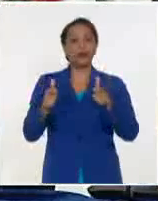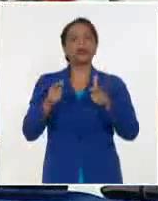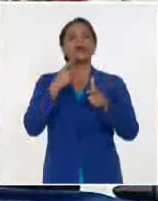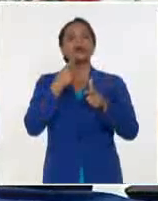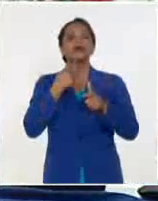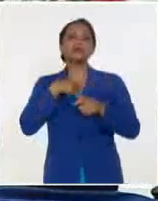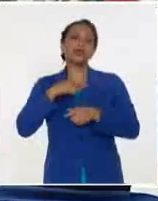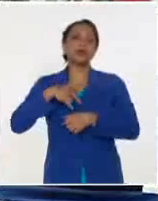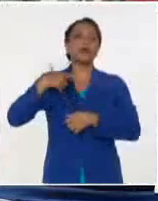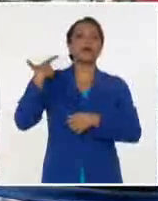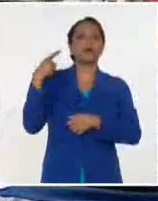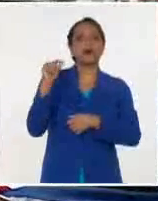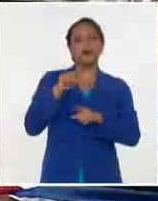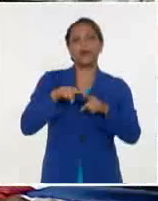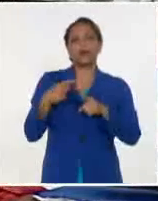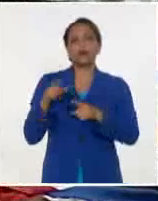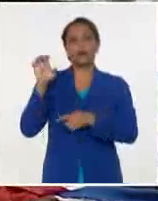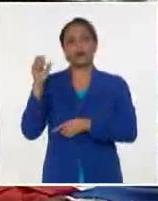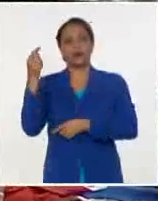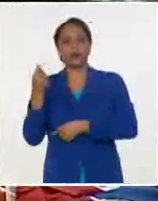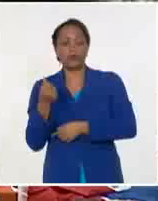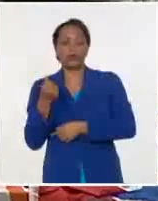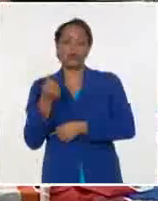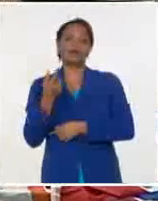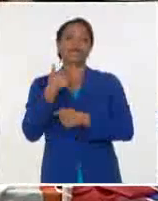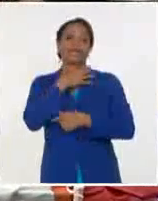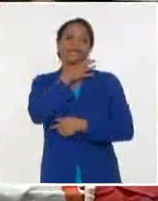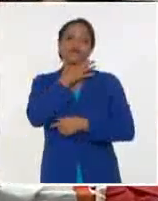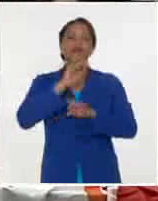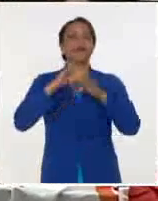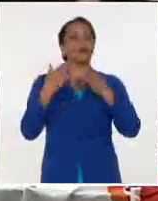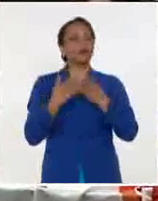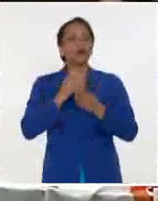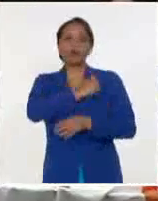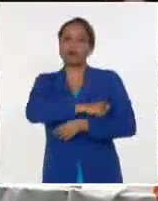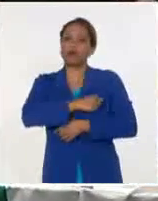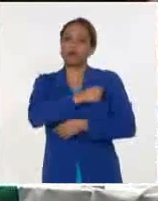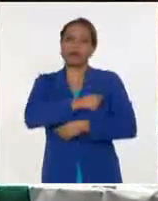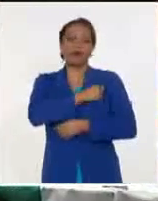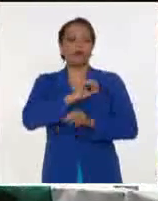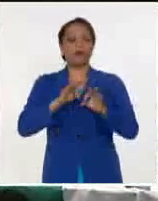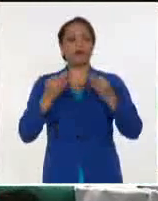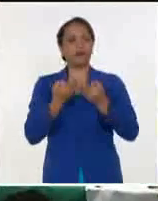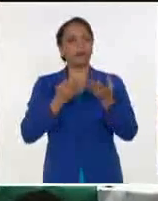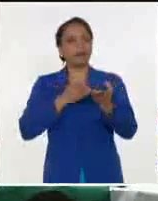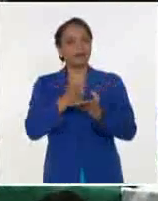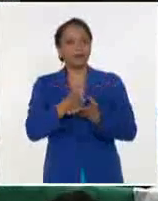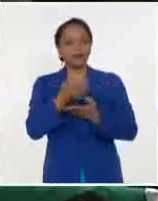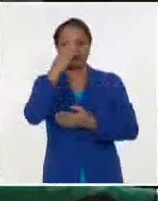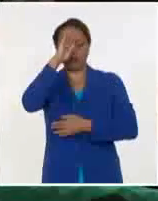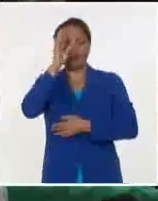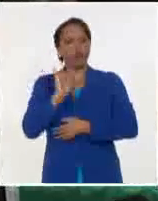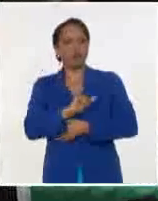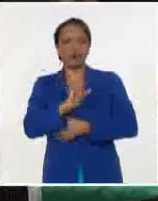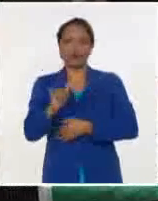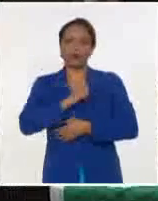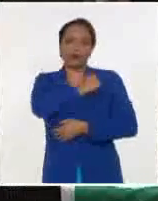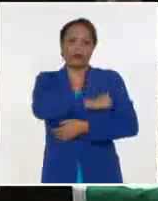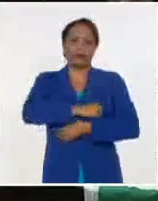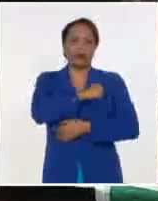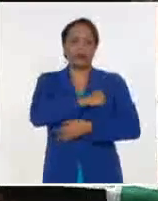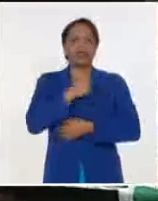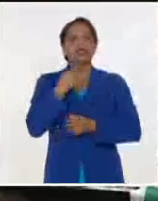razones económicas y casi todos preservan su amor por la familia y la patria que los vio nacer y manifiestan